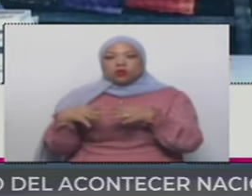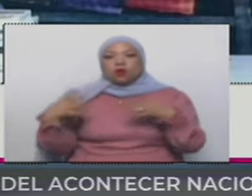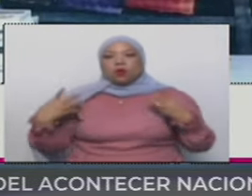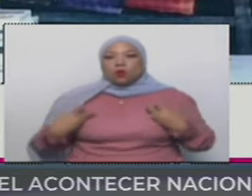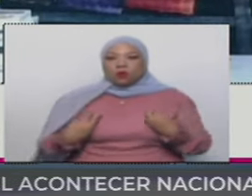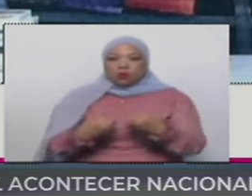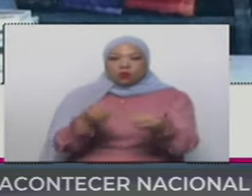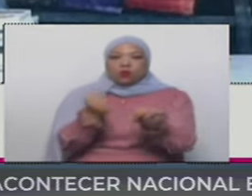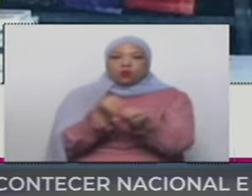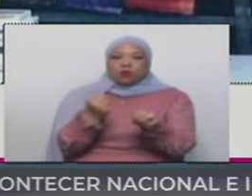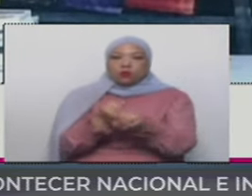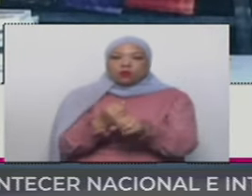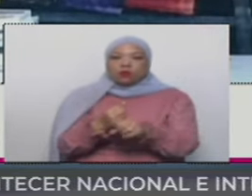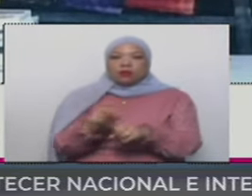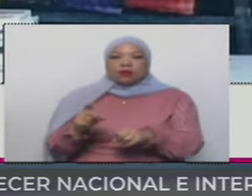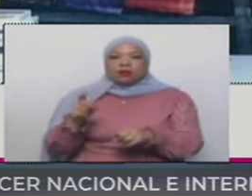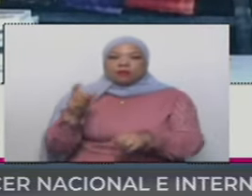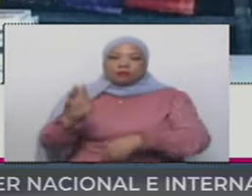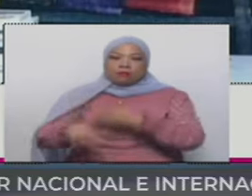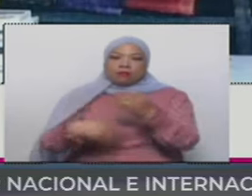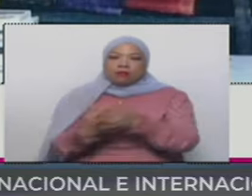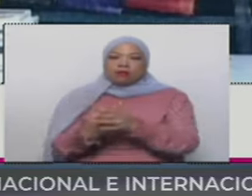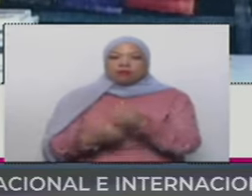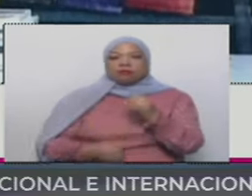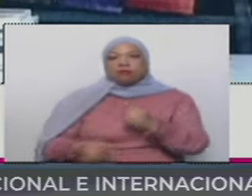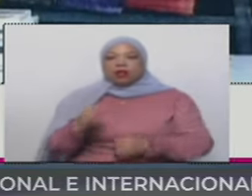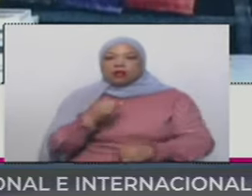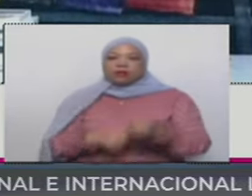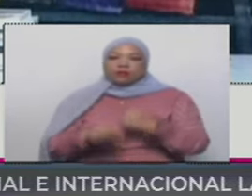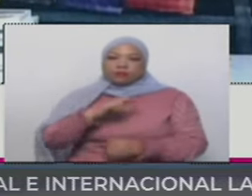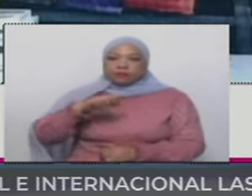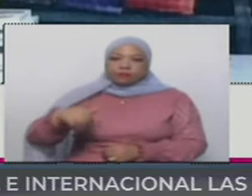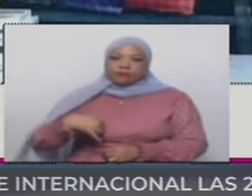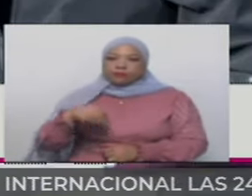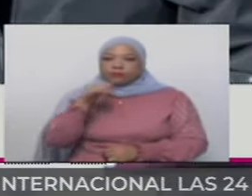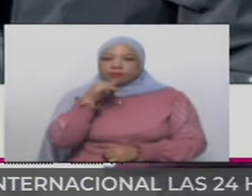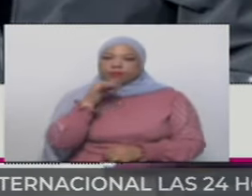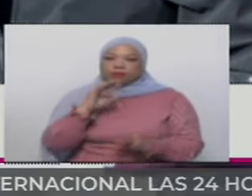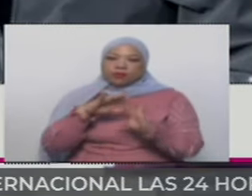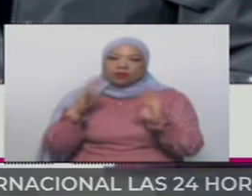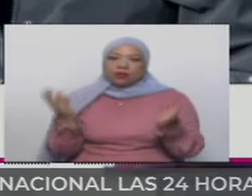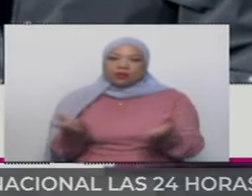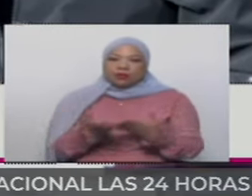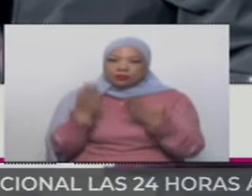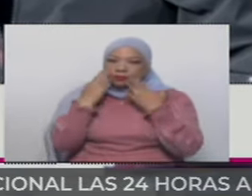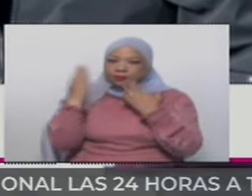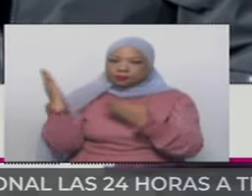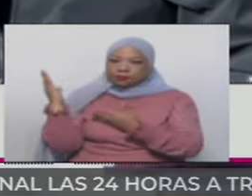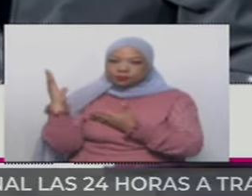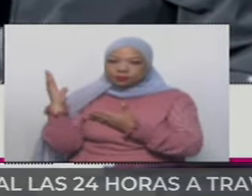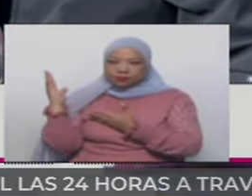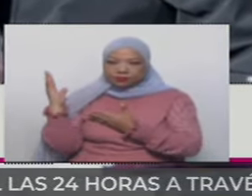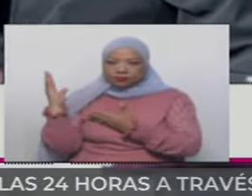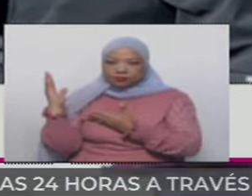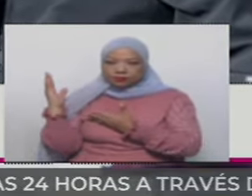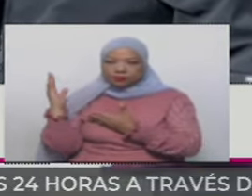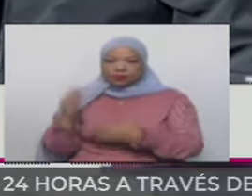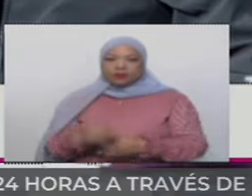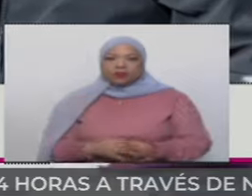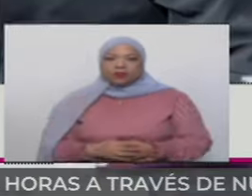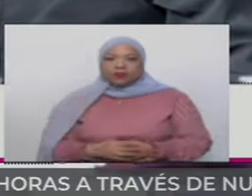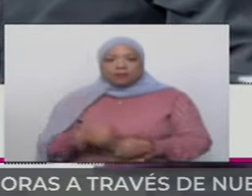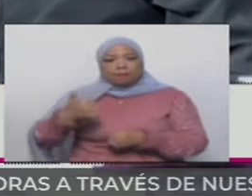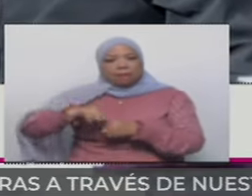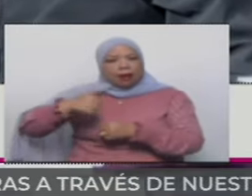compañeros, el príncipe del merengue, del Caribe y del mundo, Omar Enrique, y el rey de